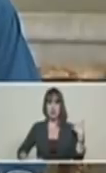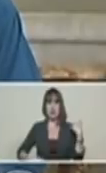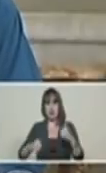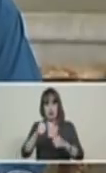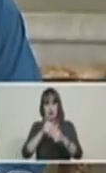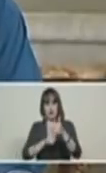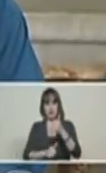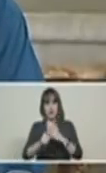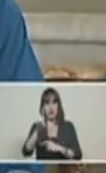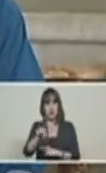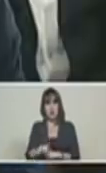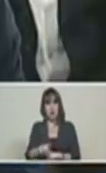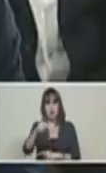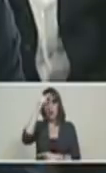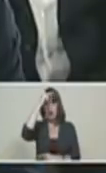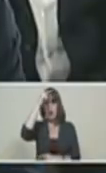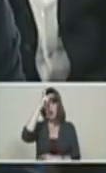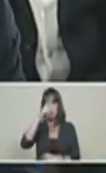de la ISAMI,